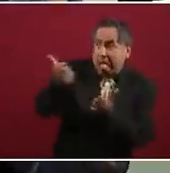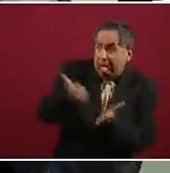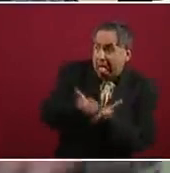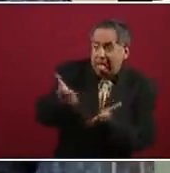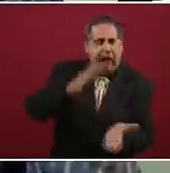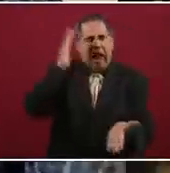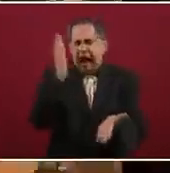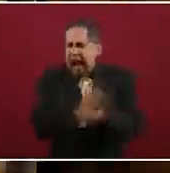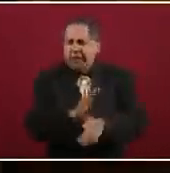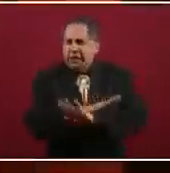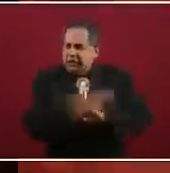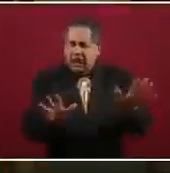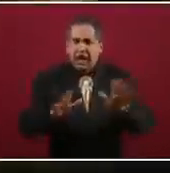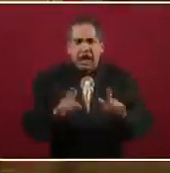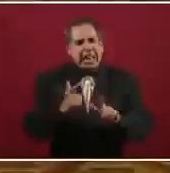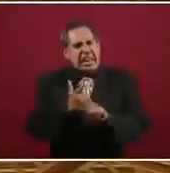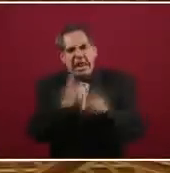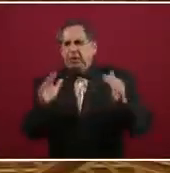de iguales.